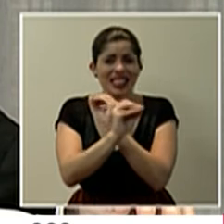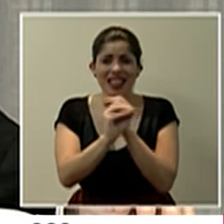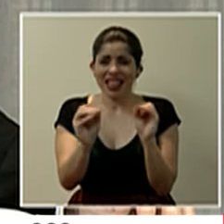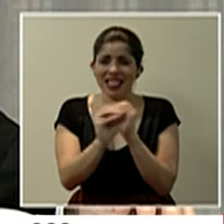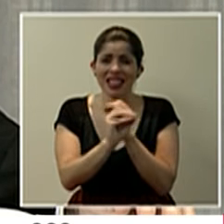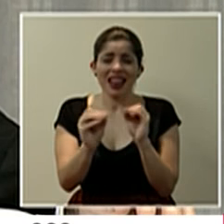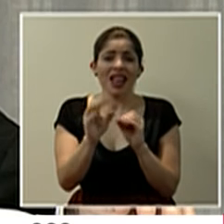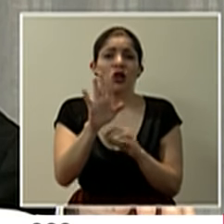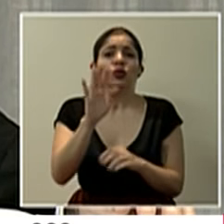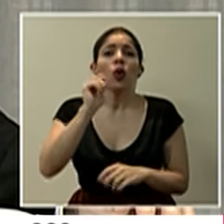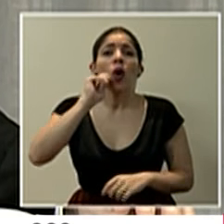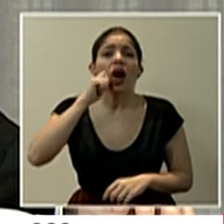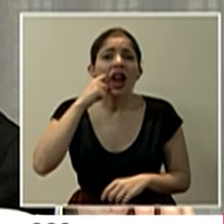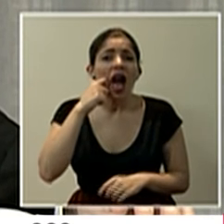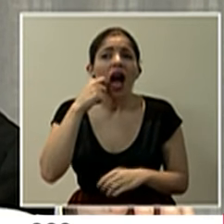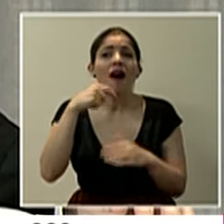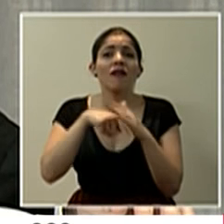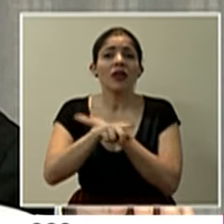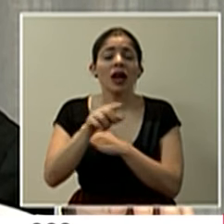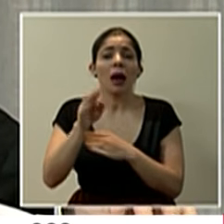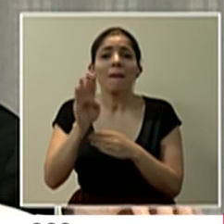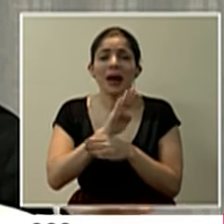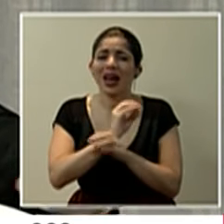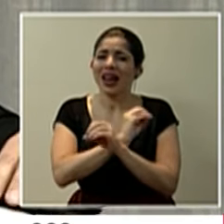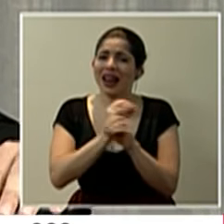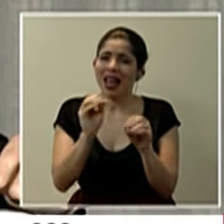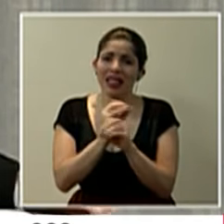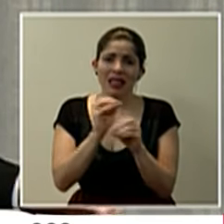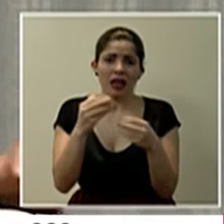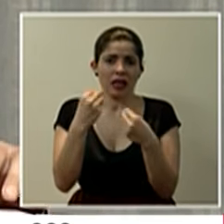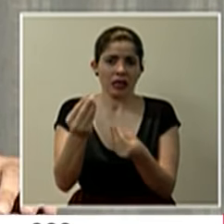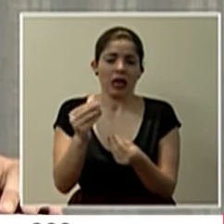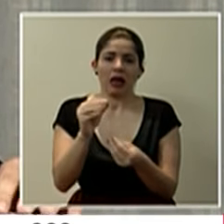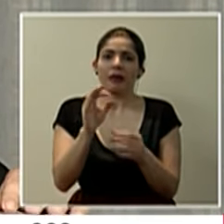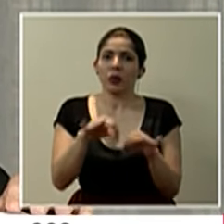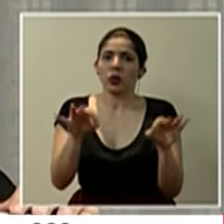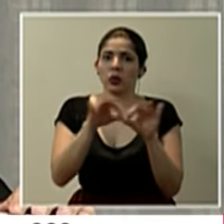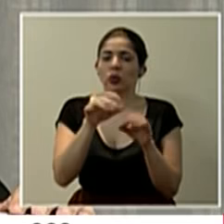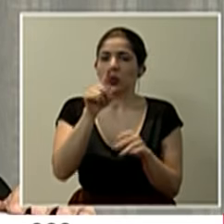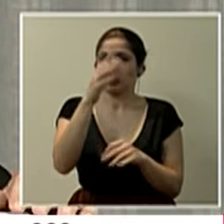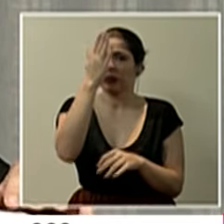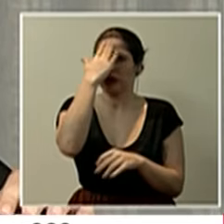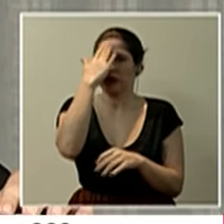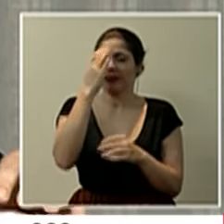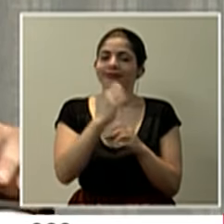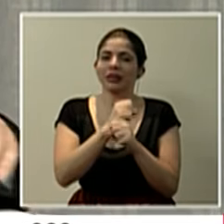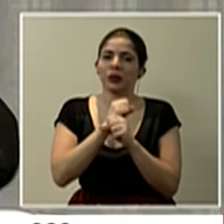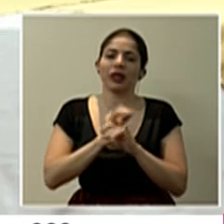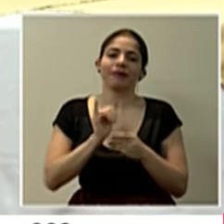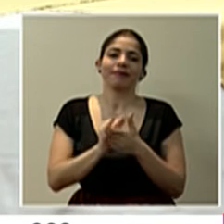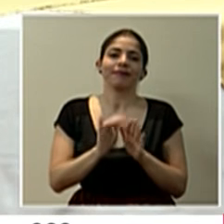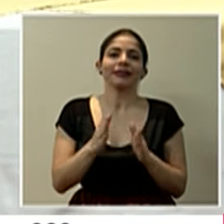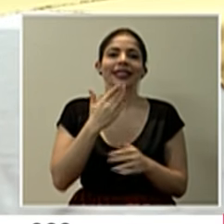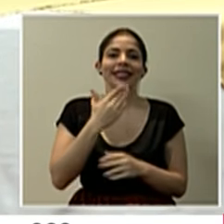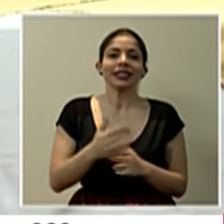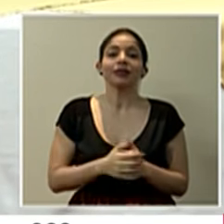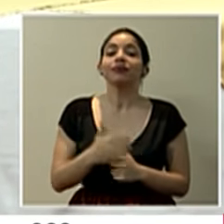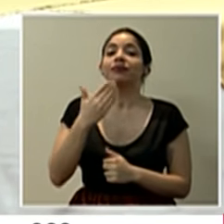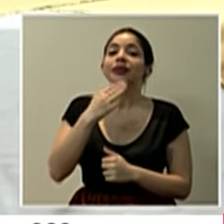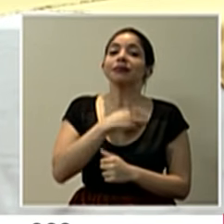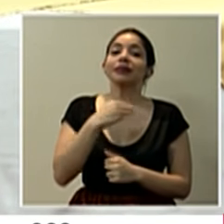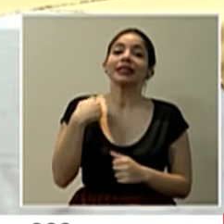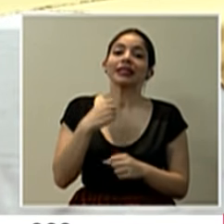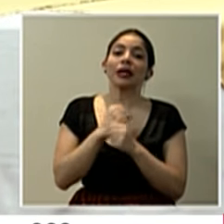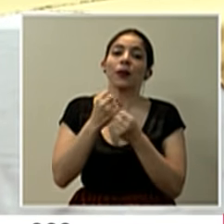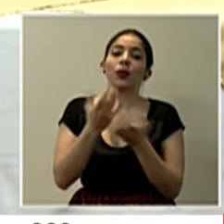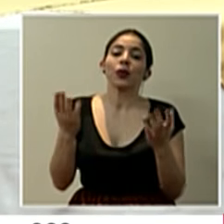de claves o acceso a sus cuentas bancarias. Básicamente eso es lo que corresponde a seguridad. Muchas gracias. Al ministro de